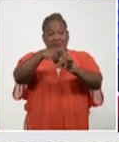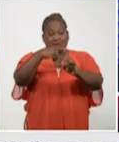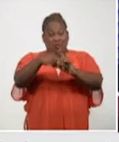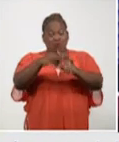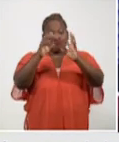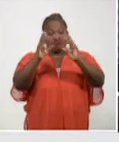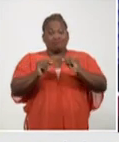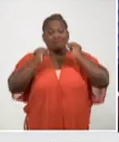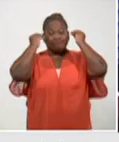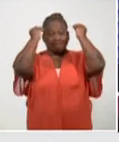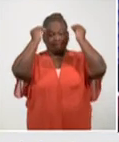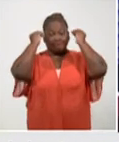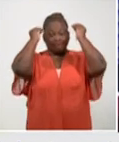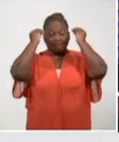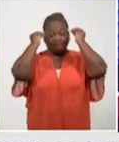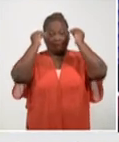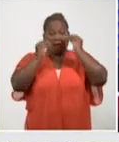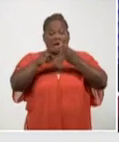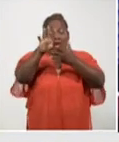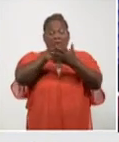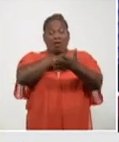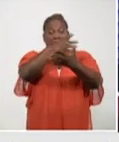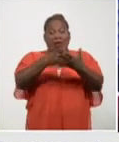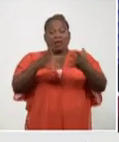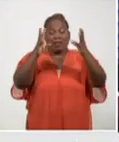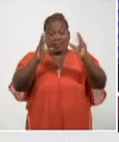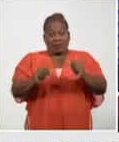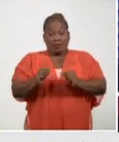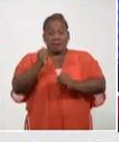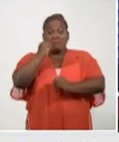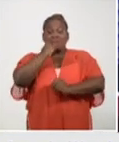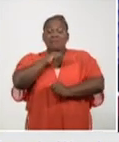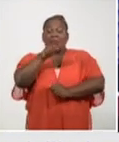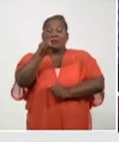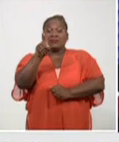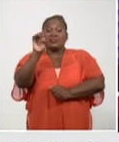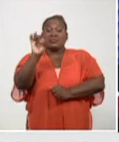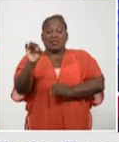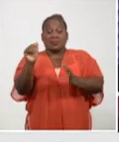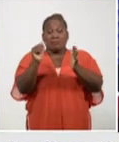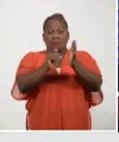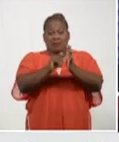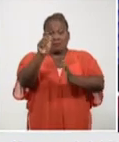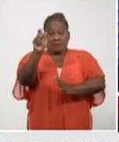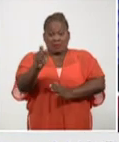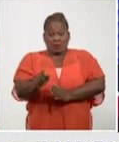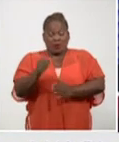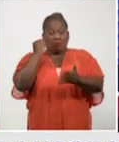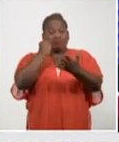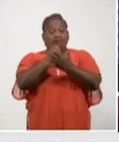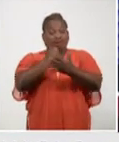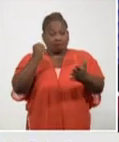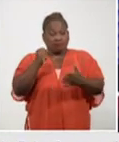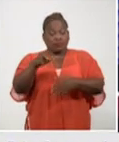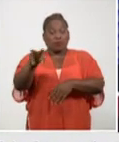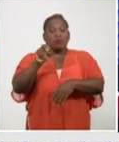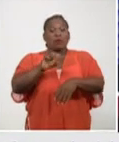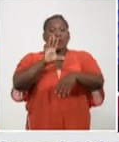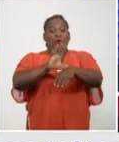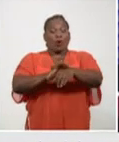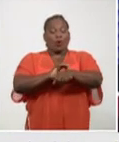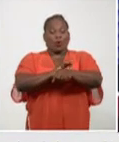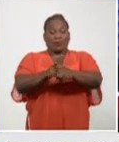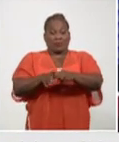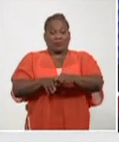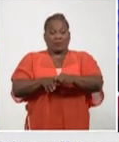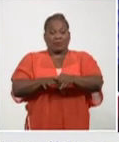de la estadística diaria. Más de 17.000 pacientes diagnosticados hasta el momento con el nuevo coronavirus, razones para